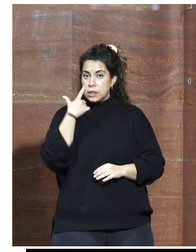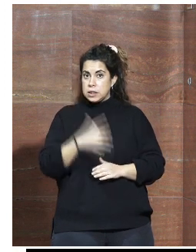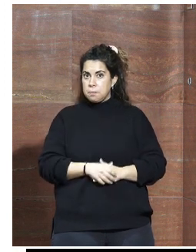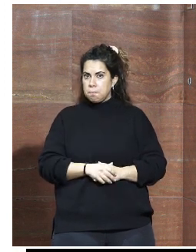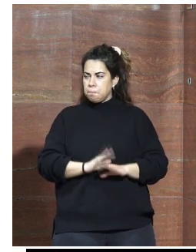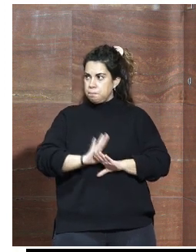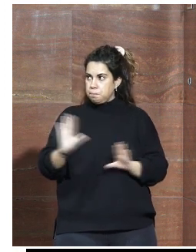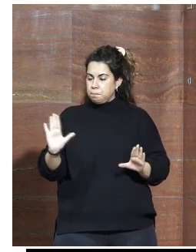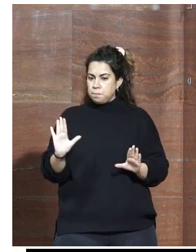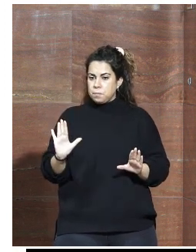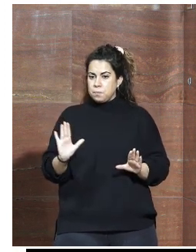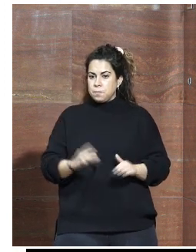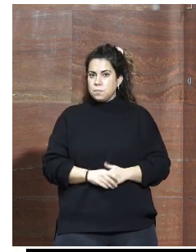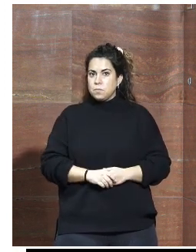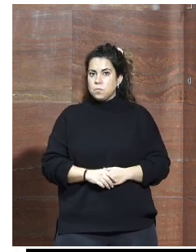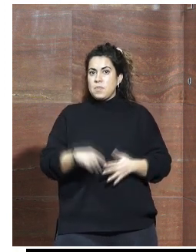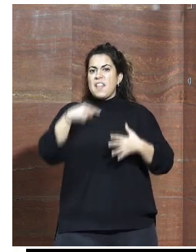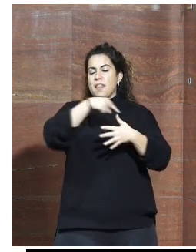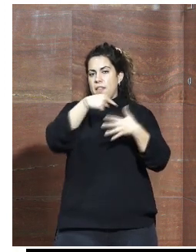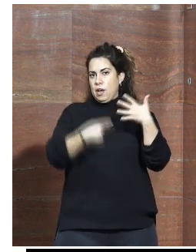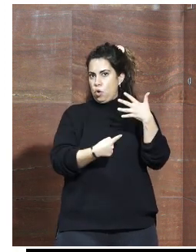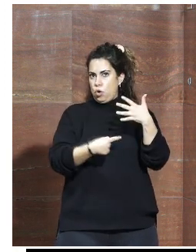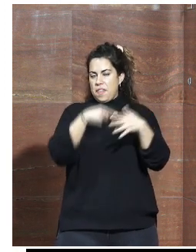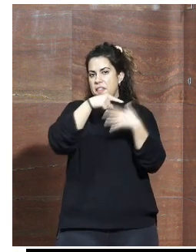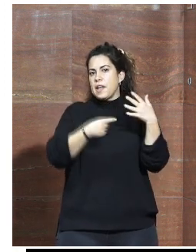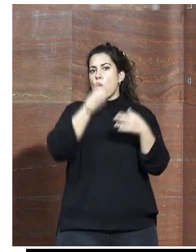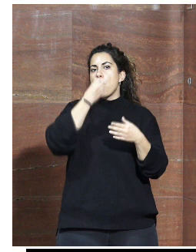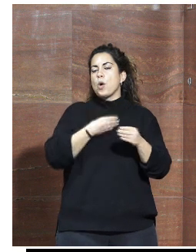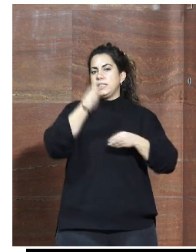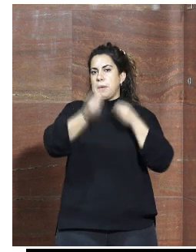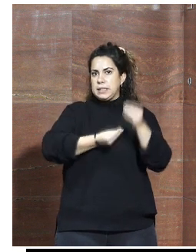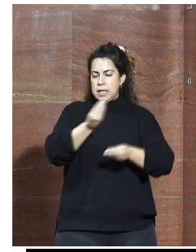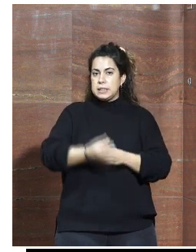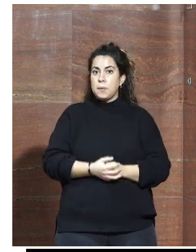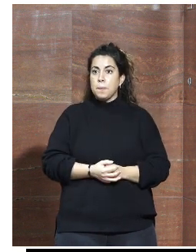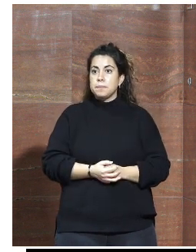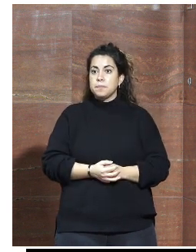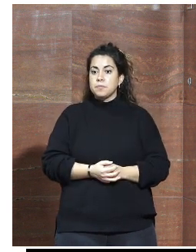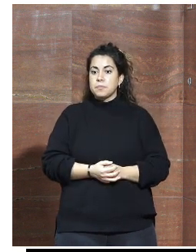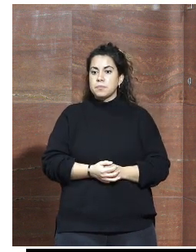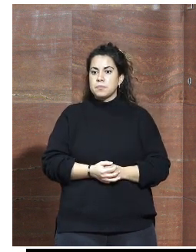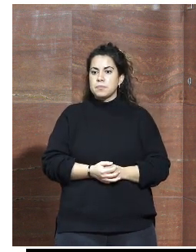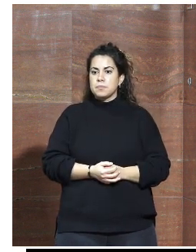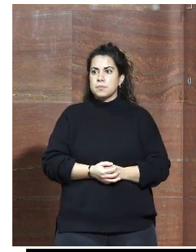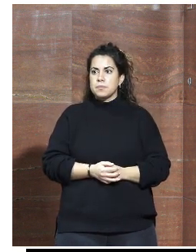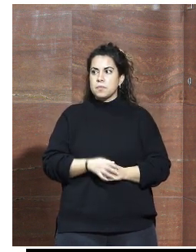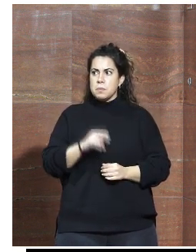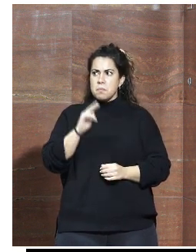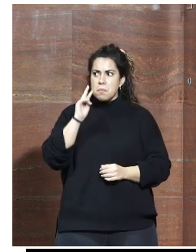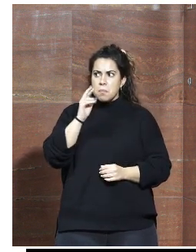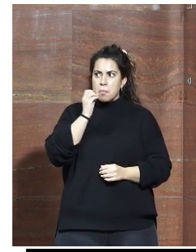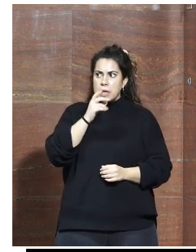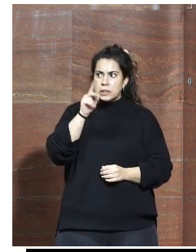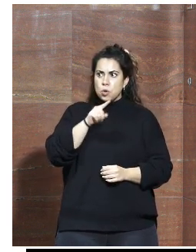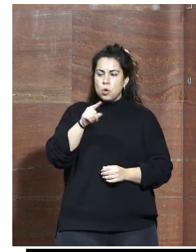Ahora. Vale, son 5 buenas prácticas. La primera... ¿El qué? ¿No se ve bien? Sí,